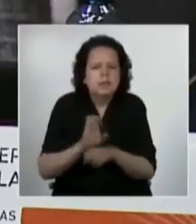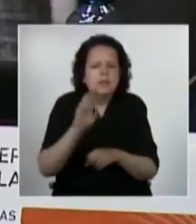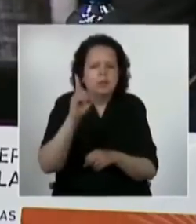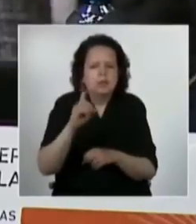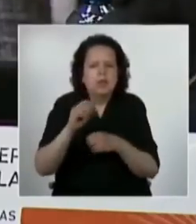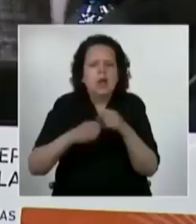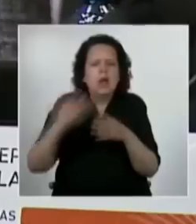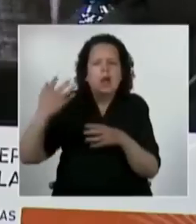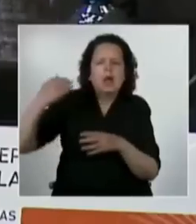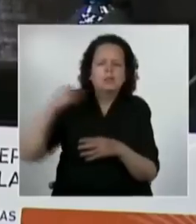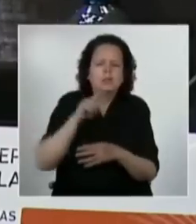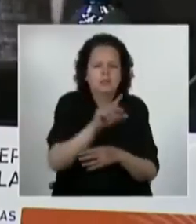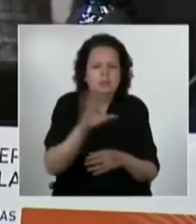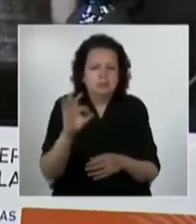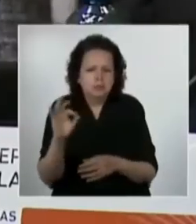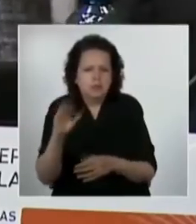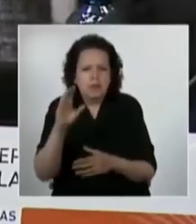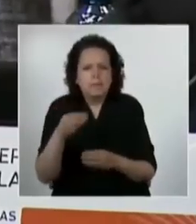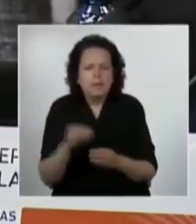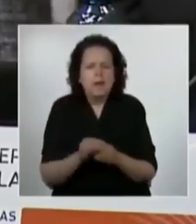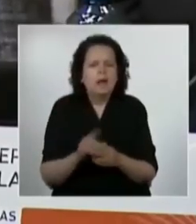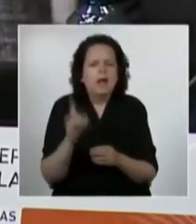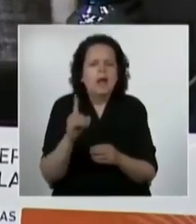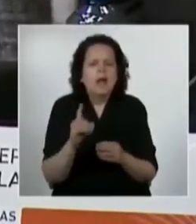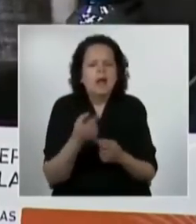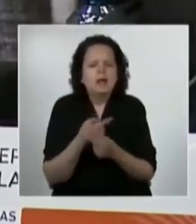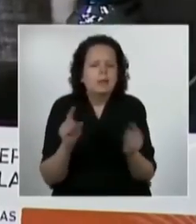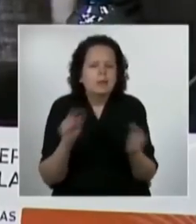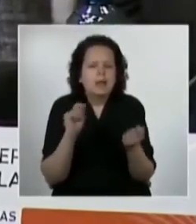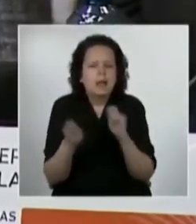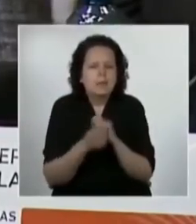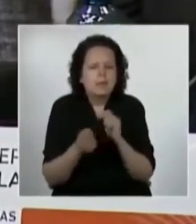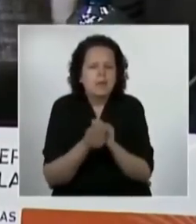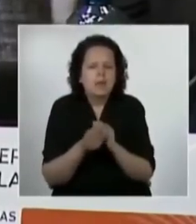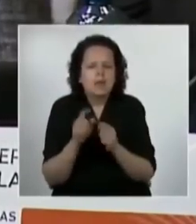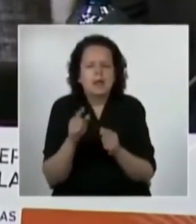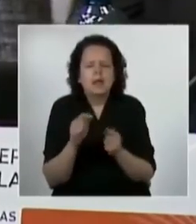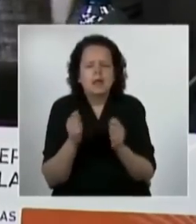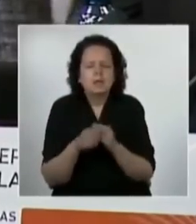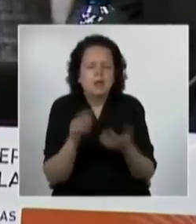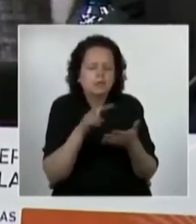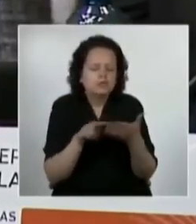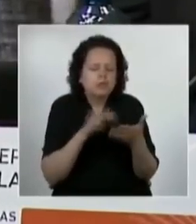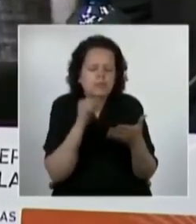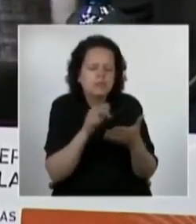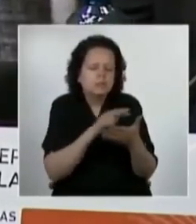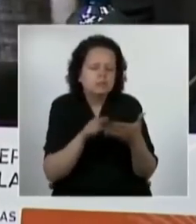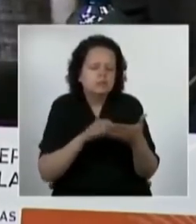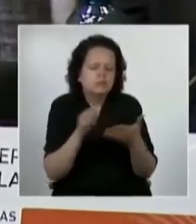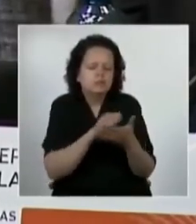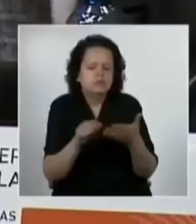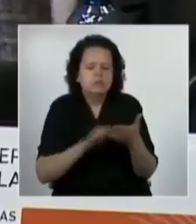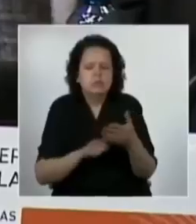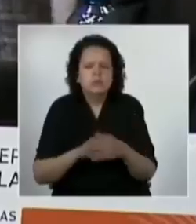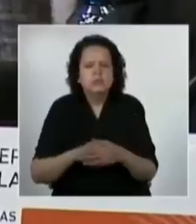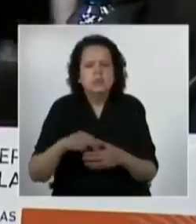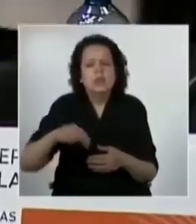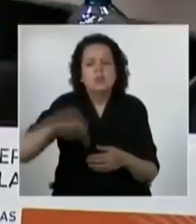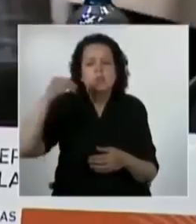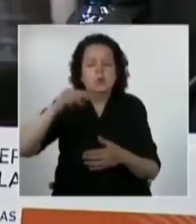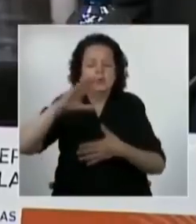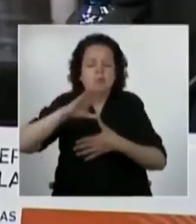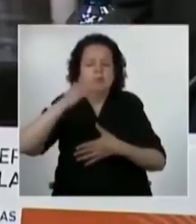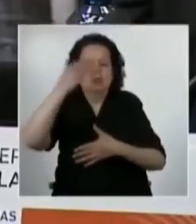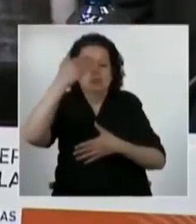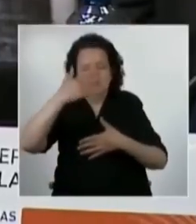el siglo XIX para contrarrestar el analfabetismo y la desigualdad social desde el norte del